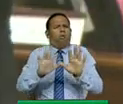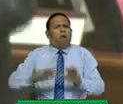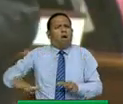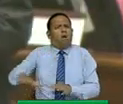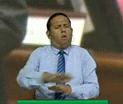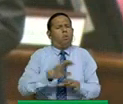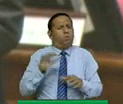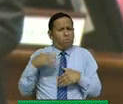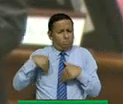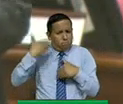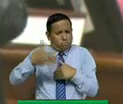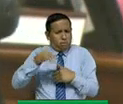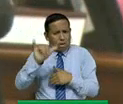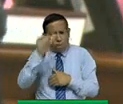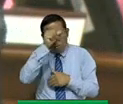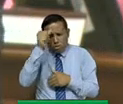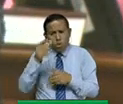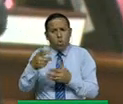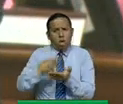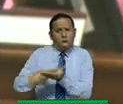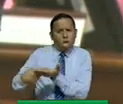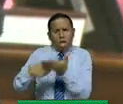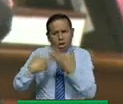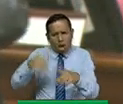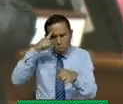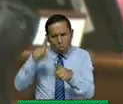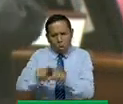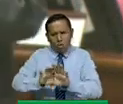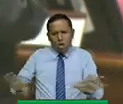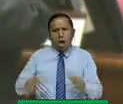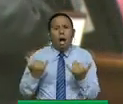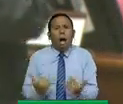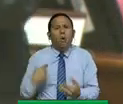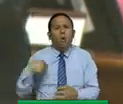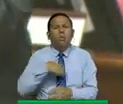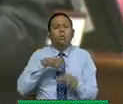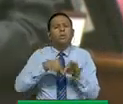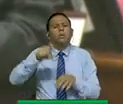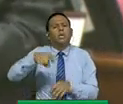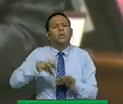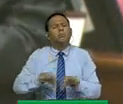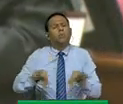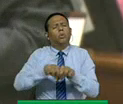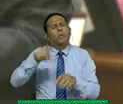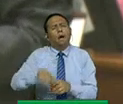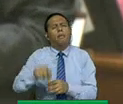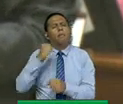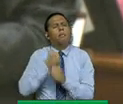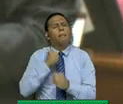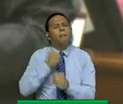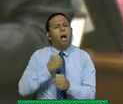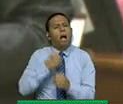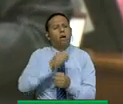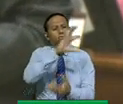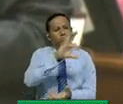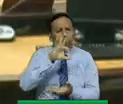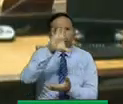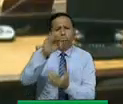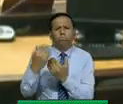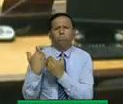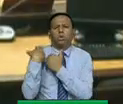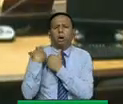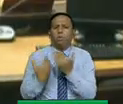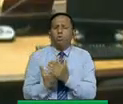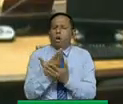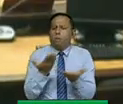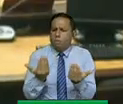para eso. Pero designemos las autoridades que permitan que esta Asamblea Nacional pueda avanzar. Y hacia